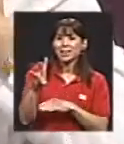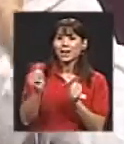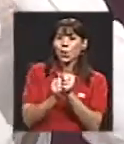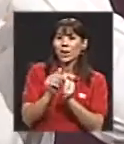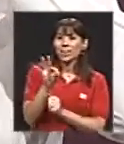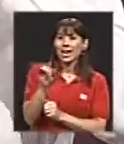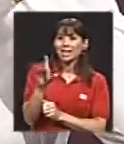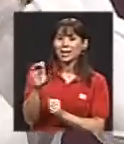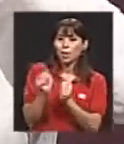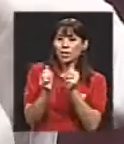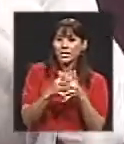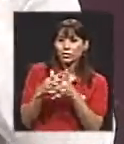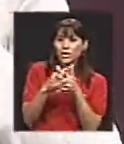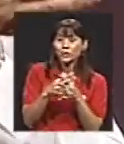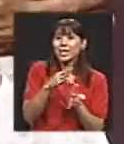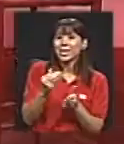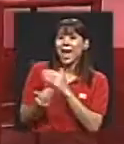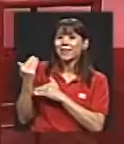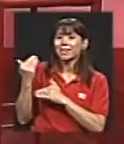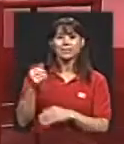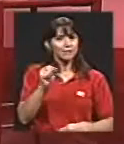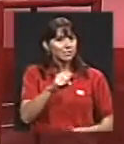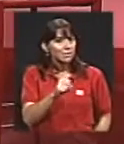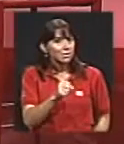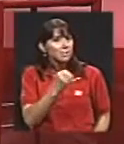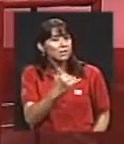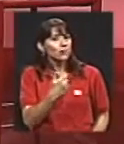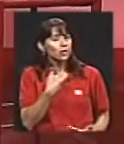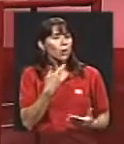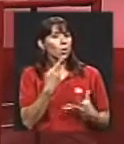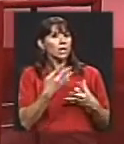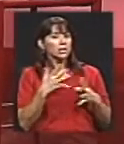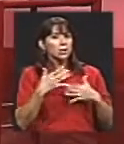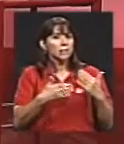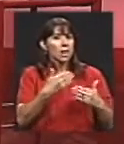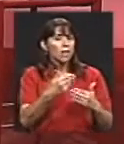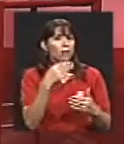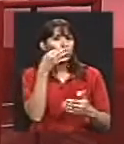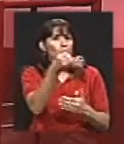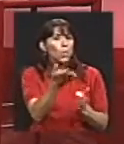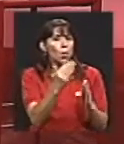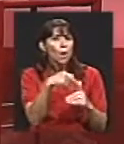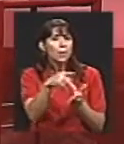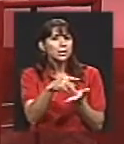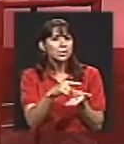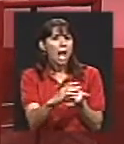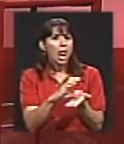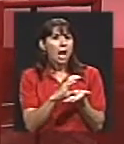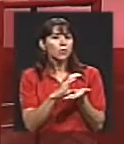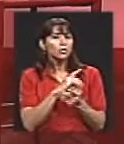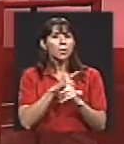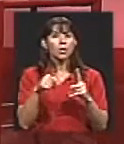unidos y antes cuando tengo una amenaza de que no voy a tener salarios en un futuro y de un momento yo llegué el